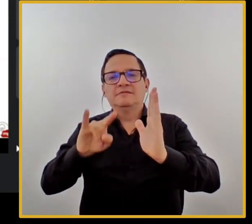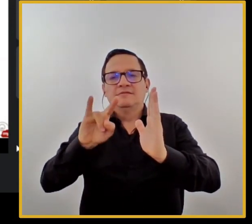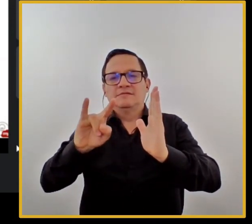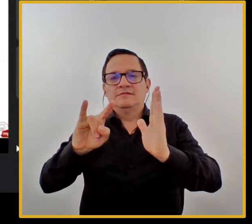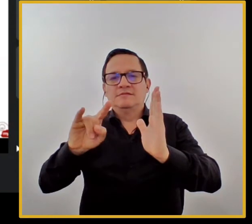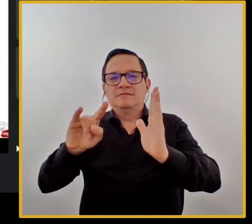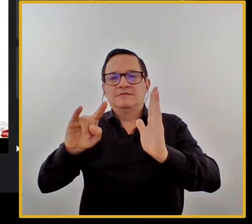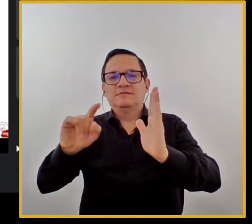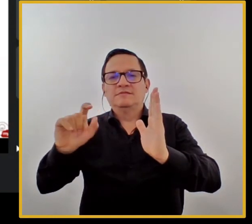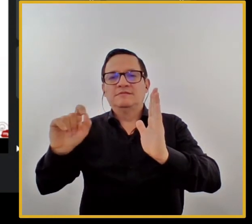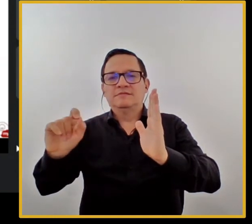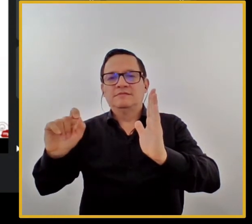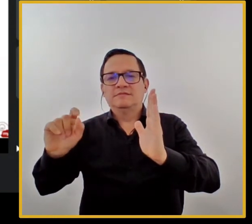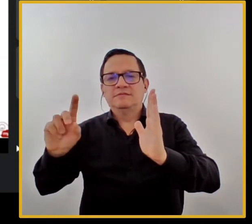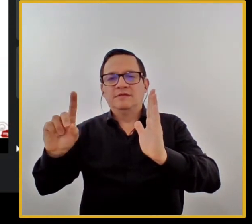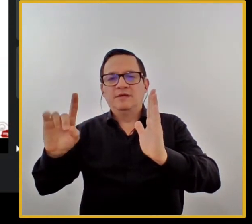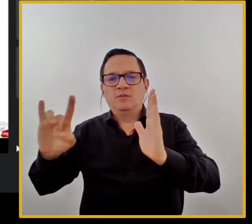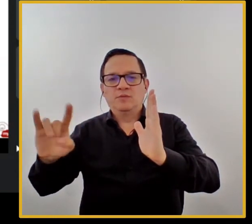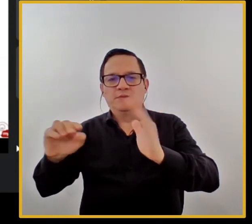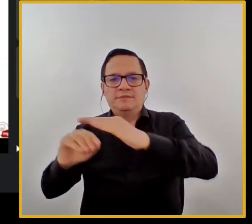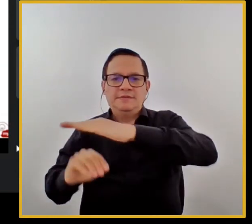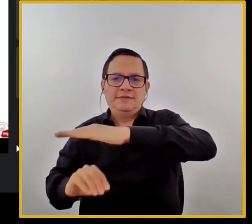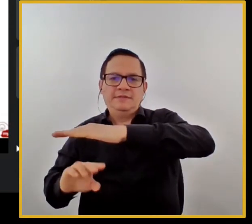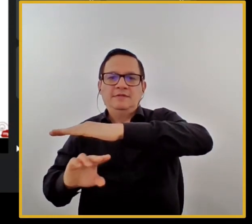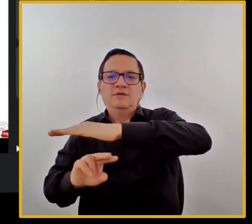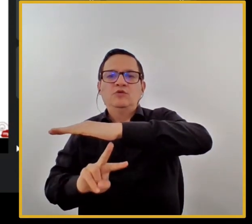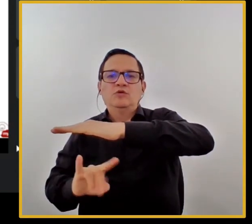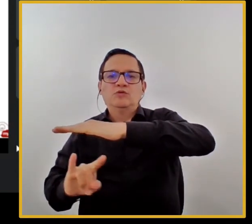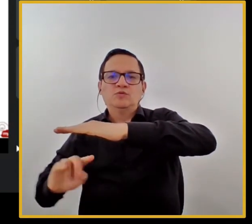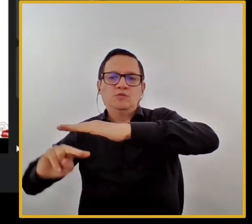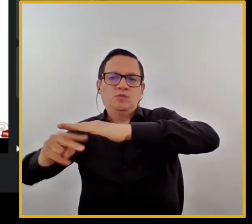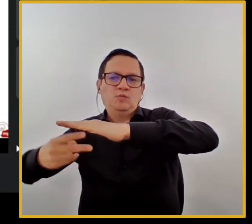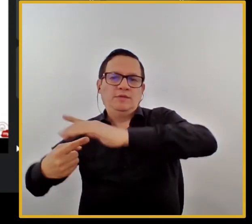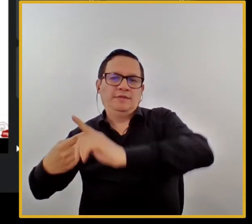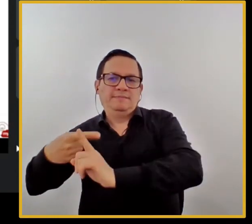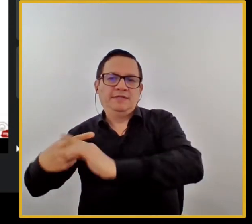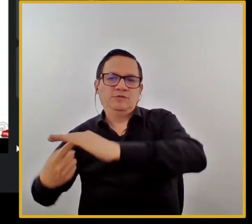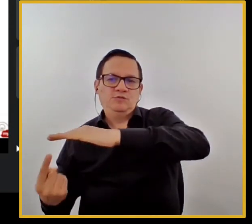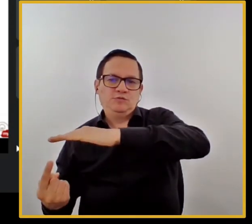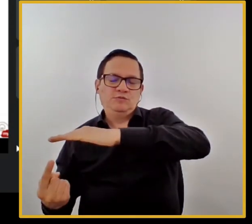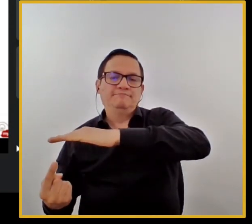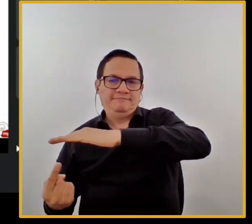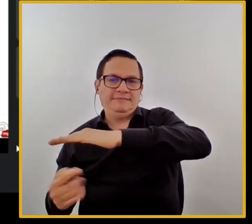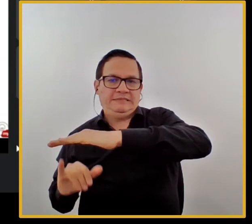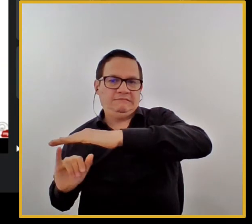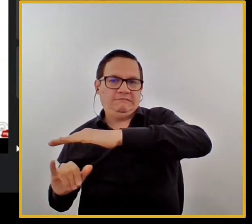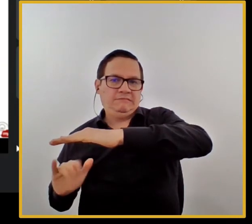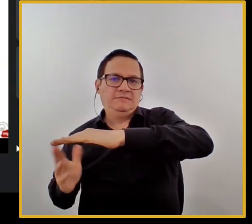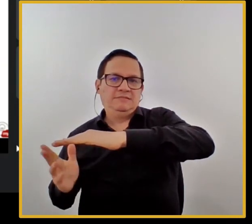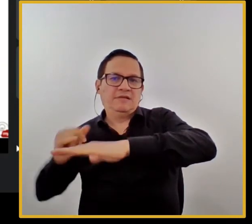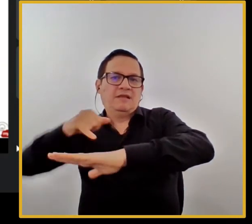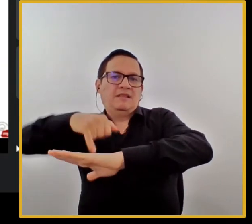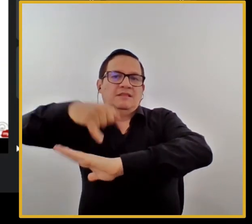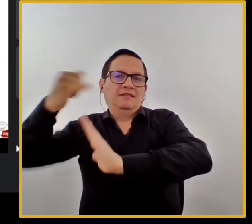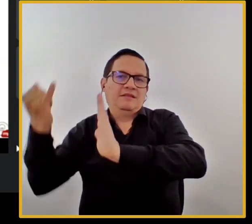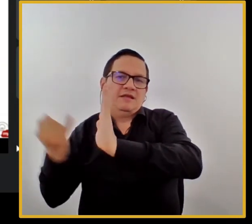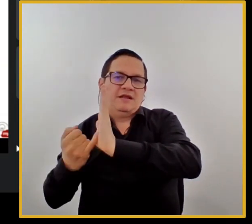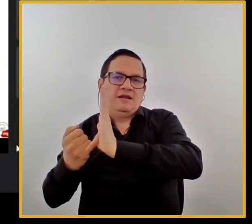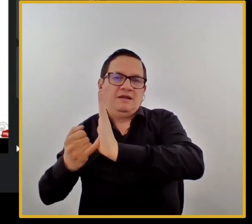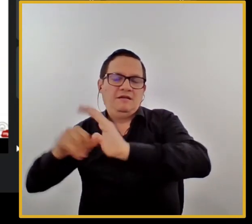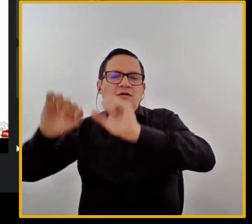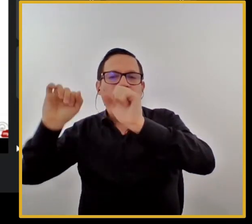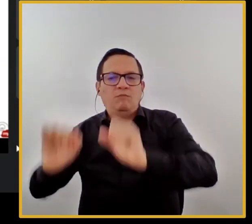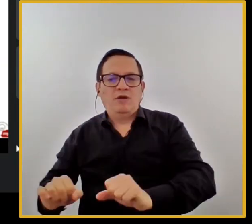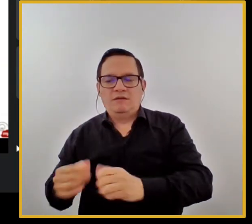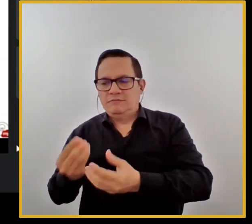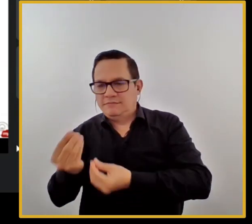sobre 2 u al cuadrado más 1, ¿cierto? Entonces, esto es una integral que puedo